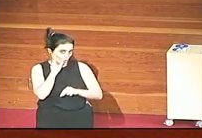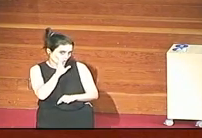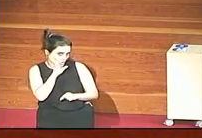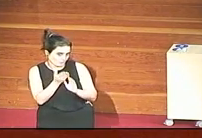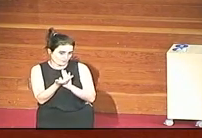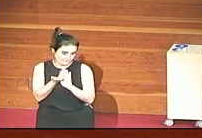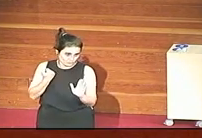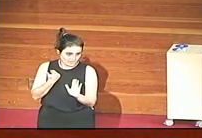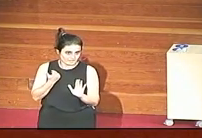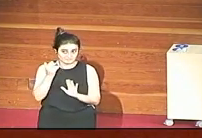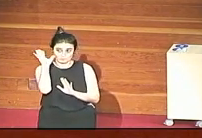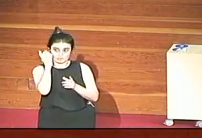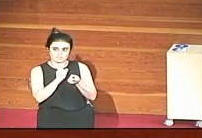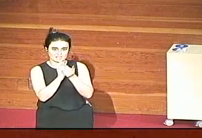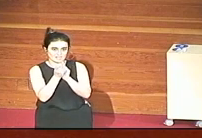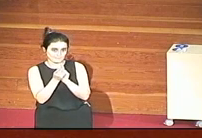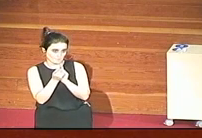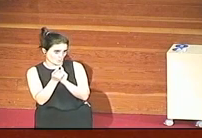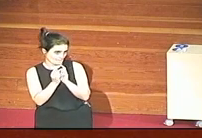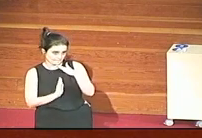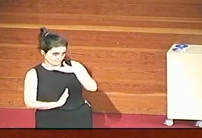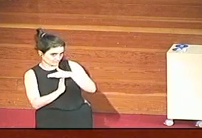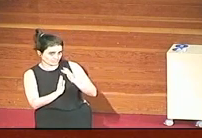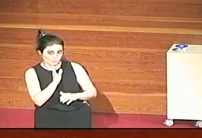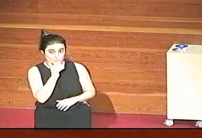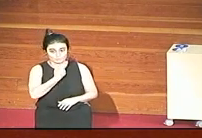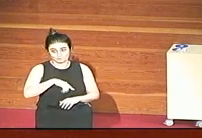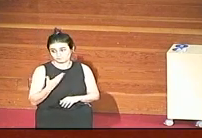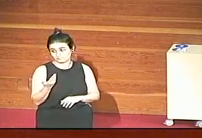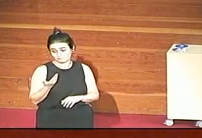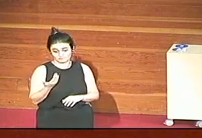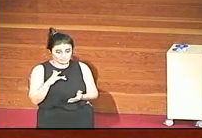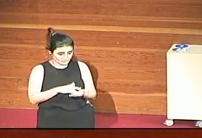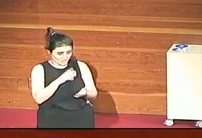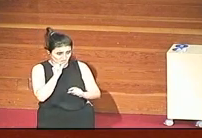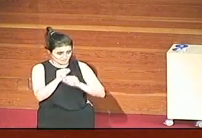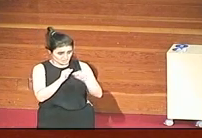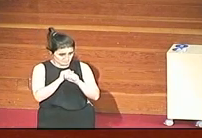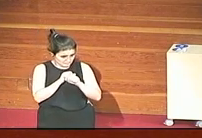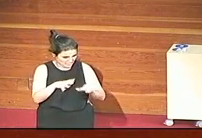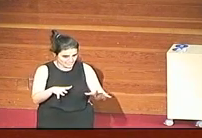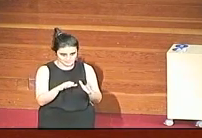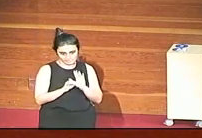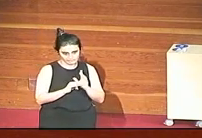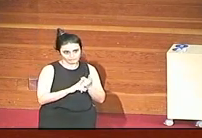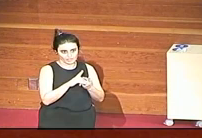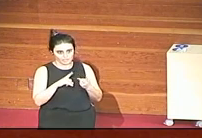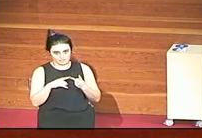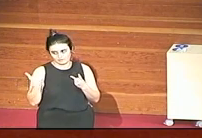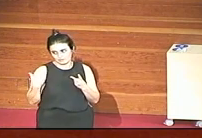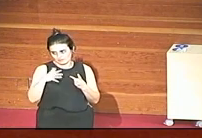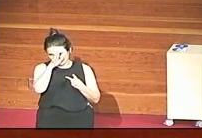que por desgracia como hemos vivido una pandemia tan de cerca pues y este verano con incendios olas de calor